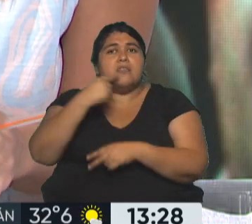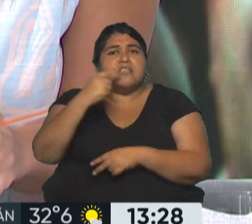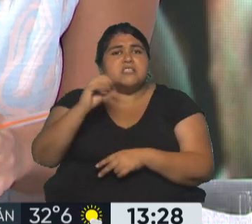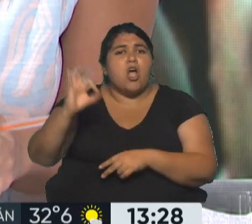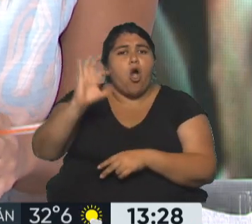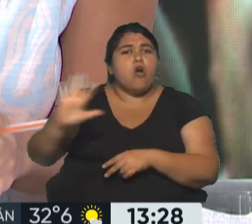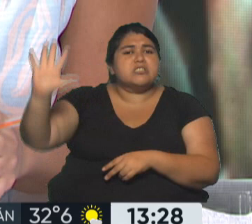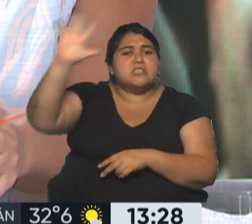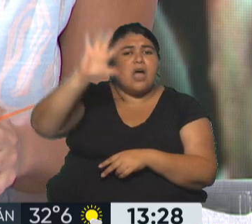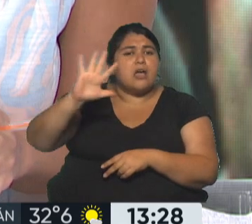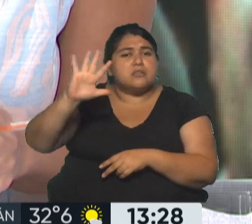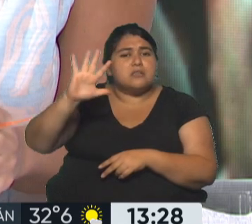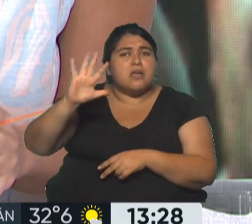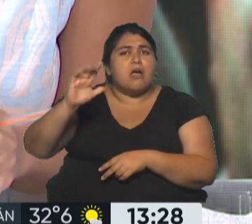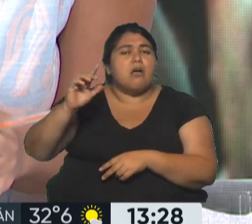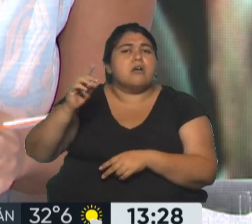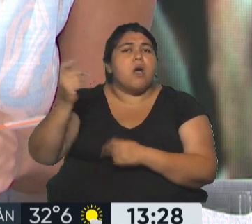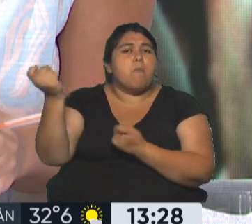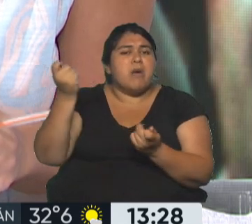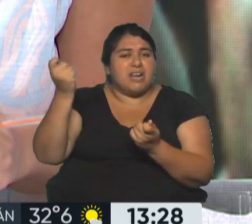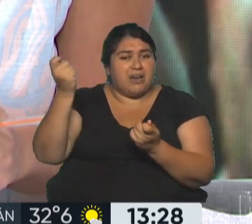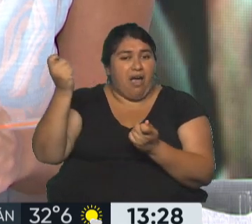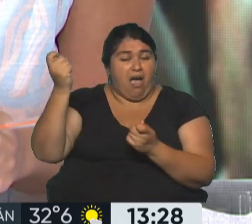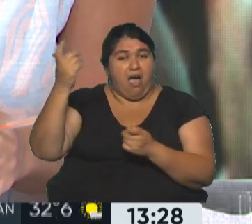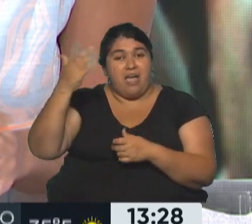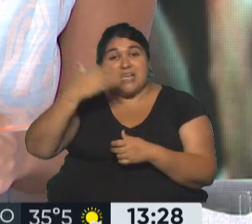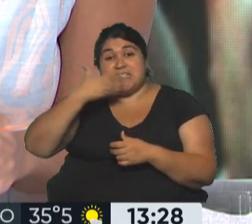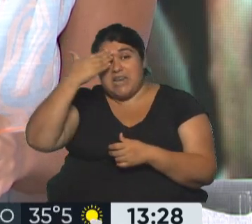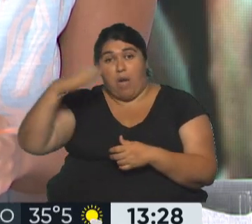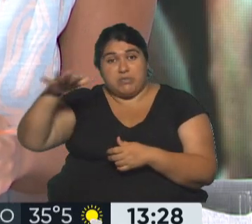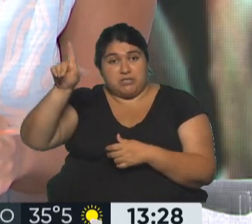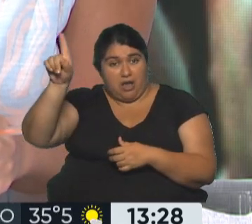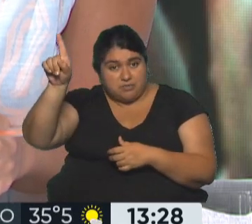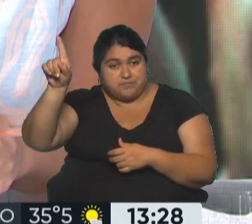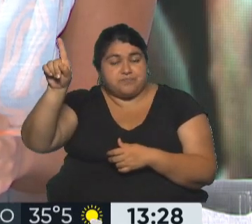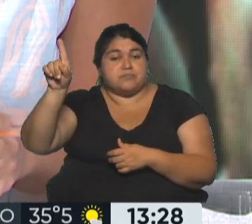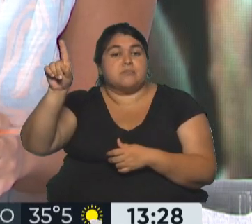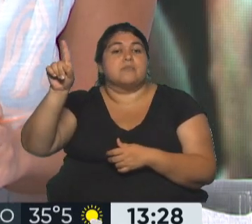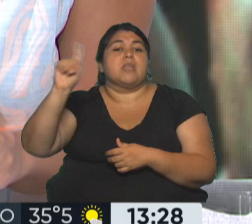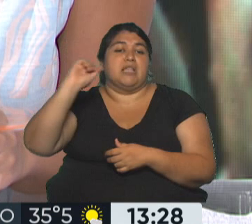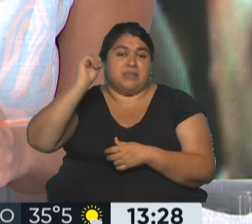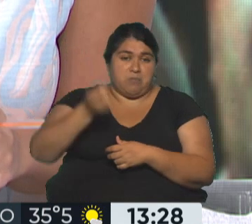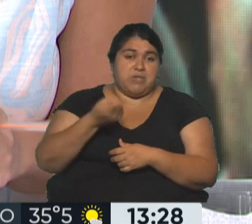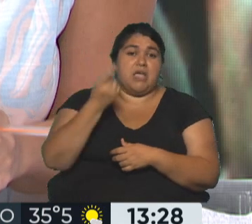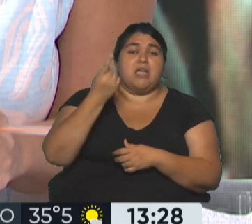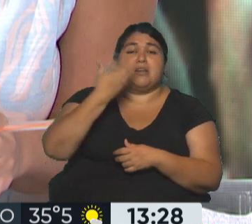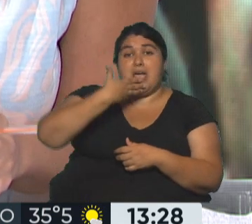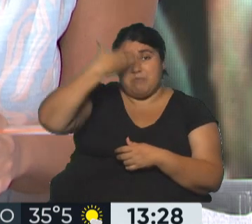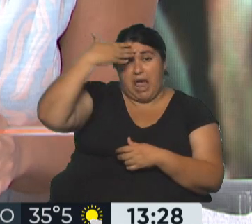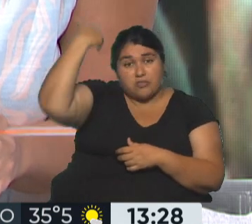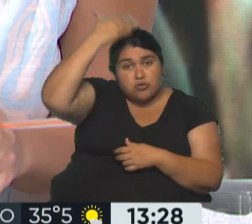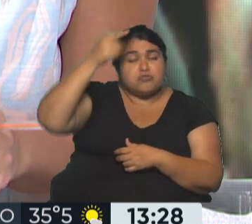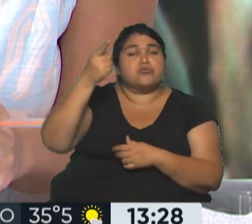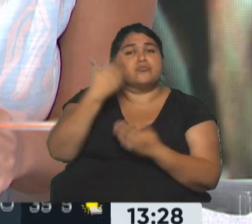que dirige la Jihad Islámica. Y va a verlo y a hablar con él. Va a ver también al imán de Emiratos Árabes Unidos, o